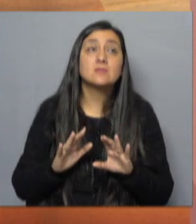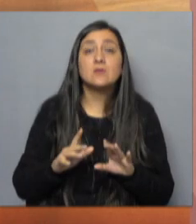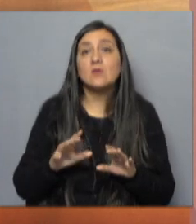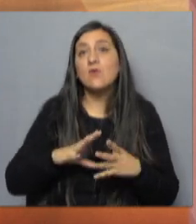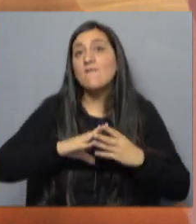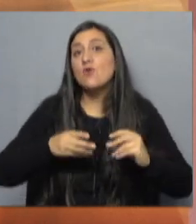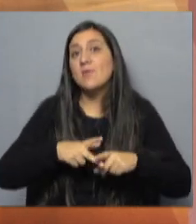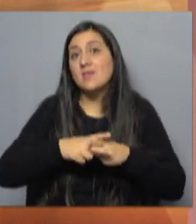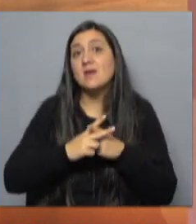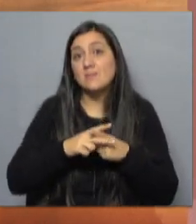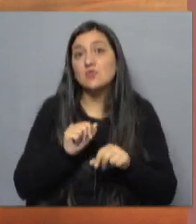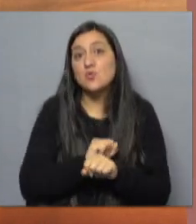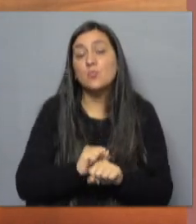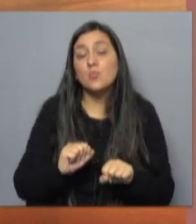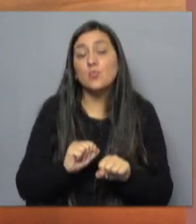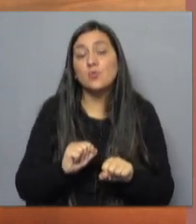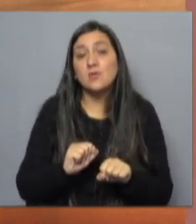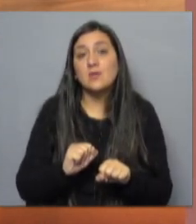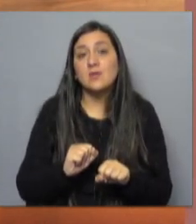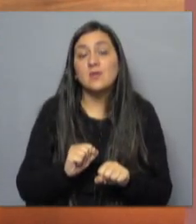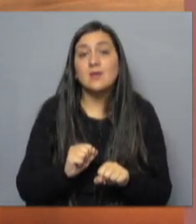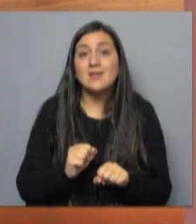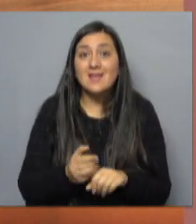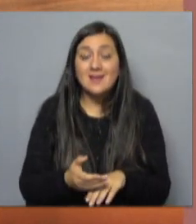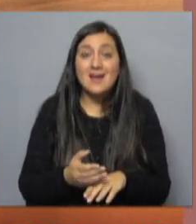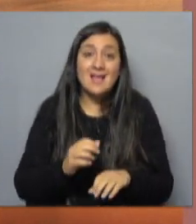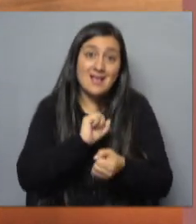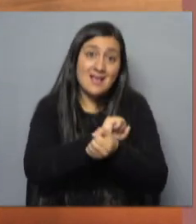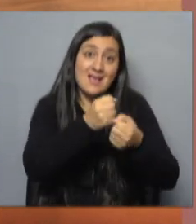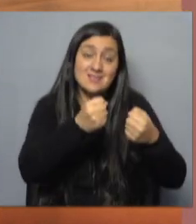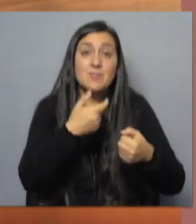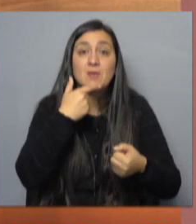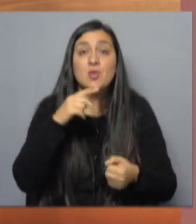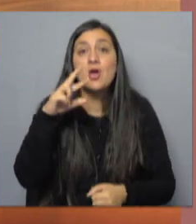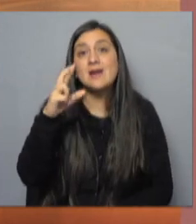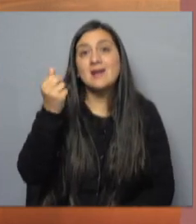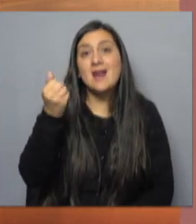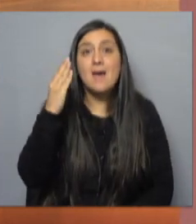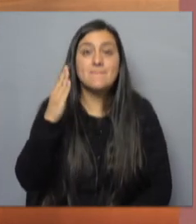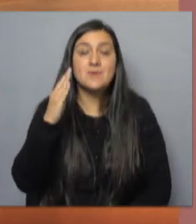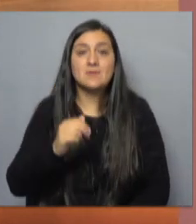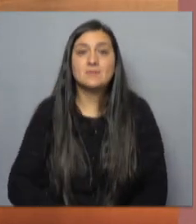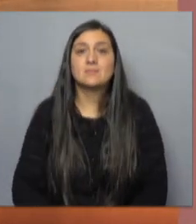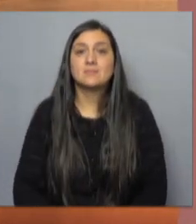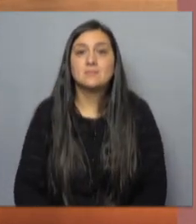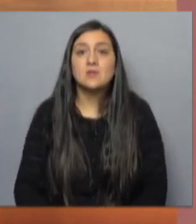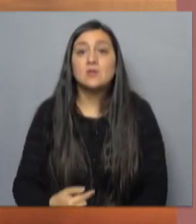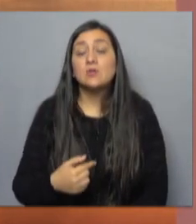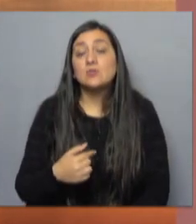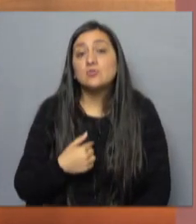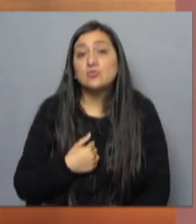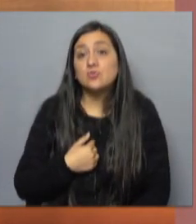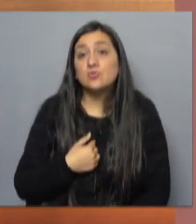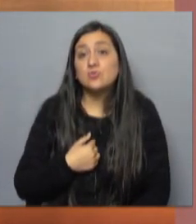herramienta con la que yo pude transitar la cárcel, que ya era el rap desde antes, capaz que no se me hubiesen brindado estas oportunidades. Soy uno